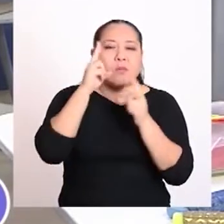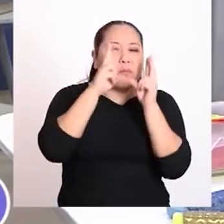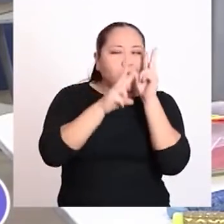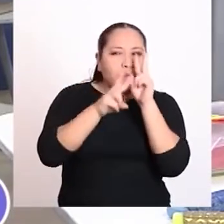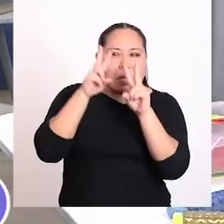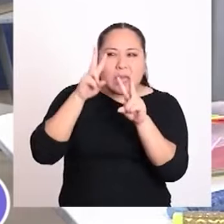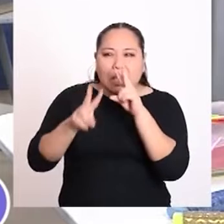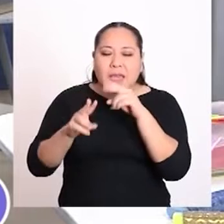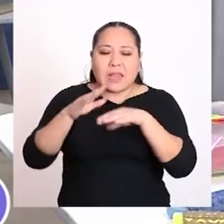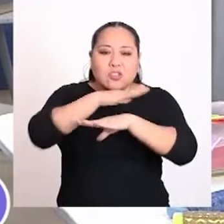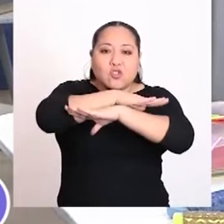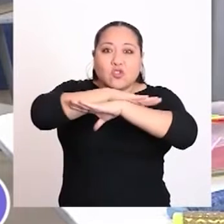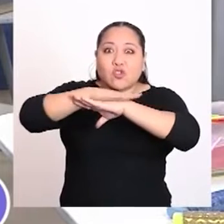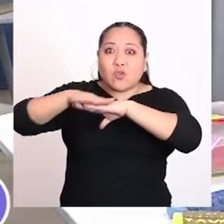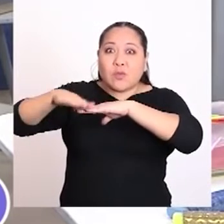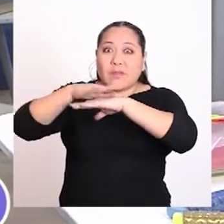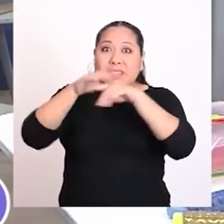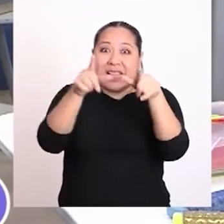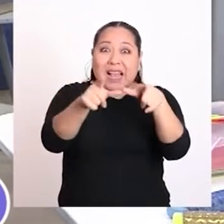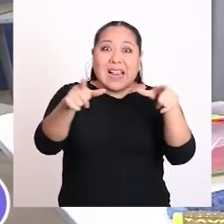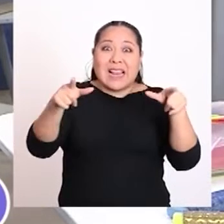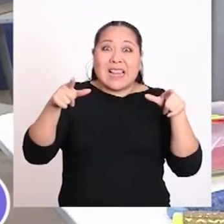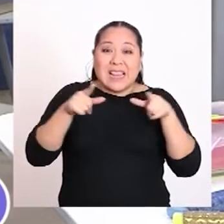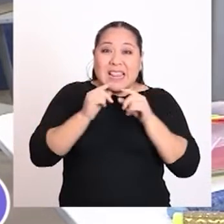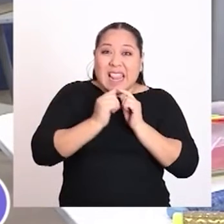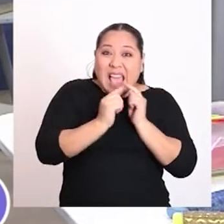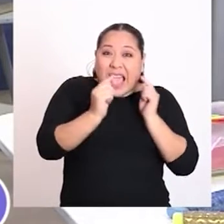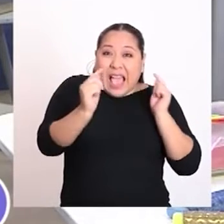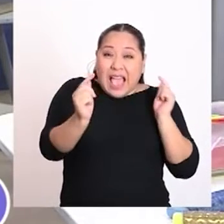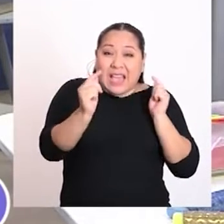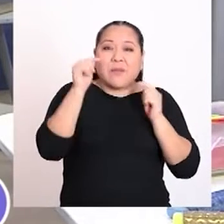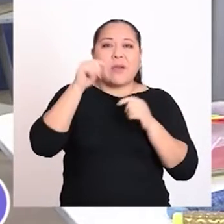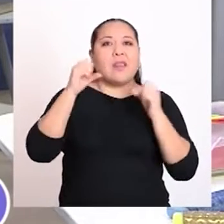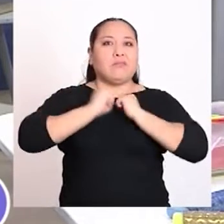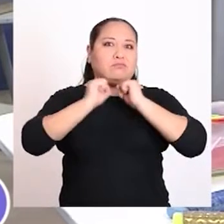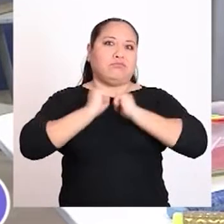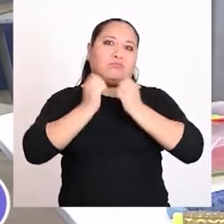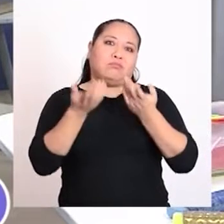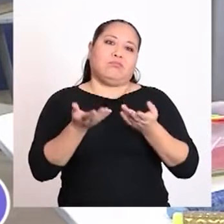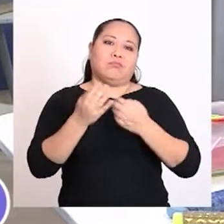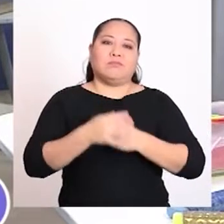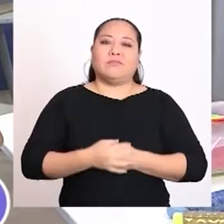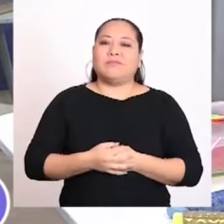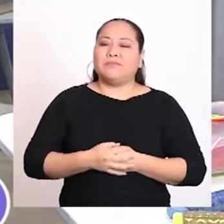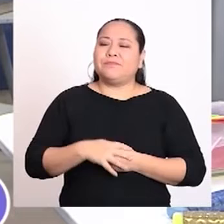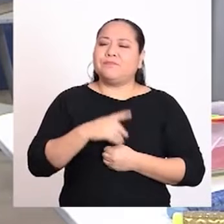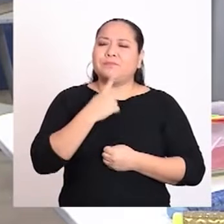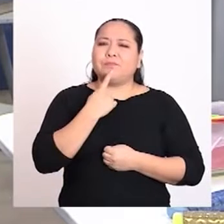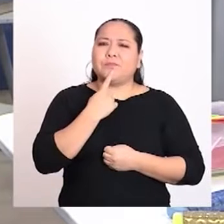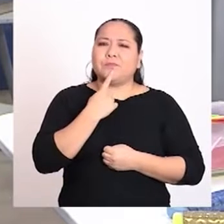podemos reconocer las superficies que son espaciosas para hacer ejercicios?